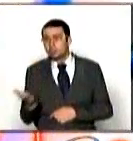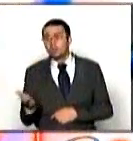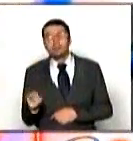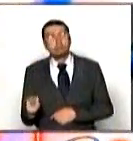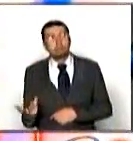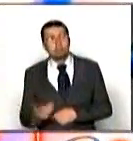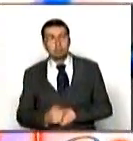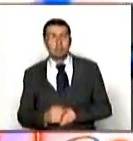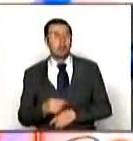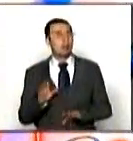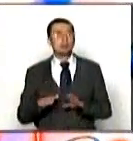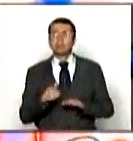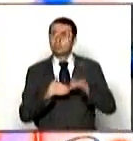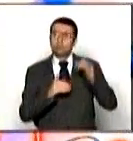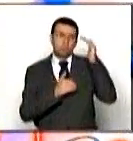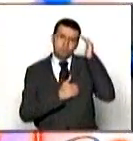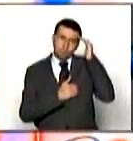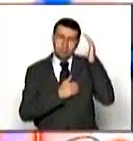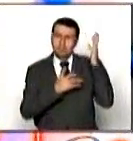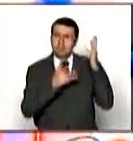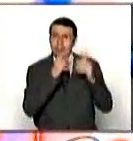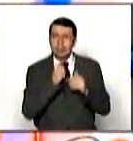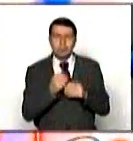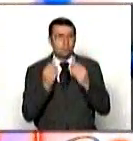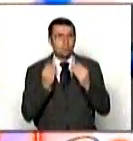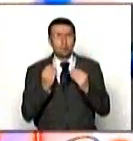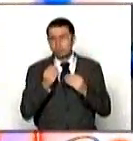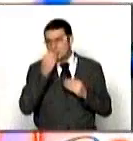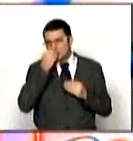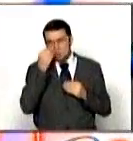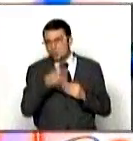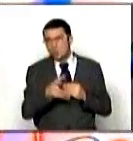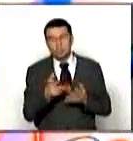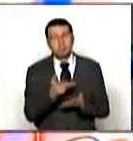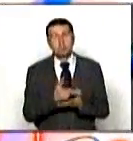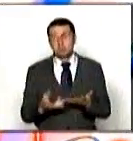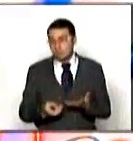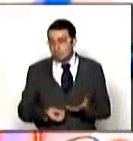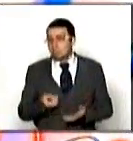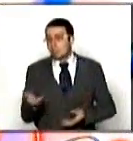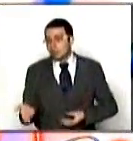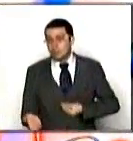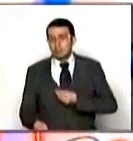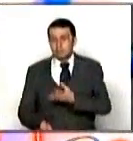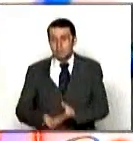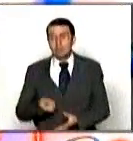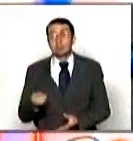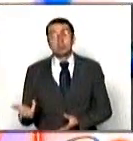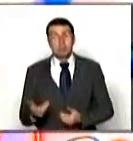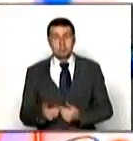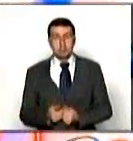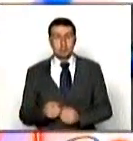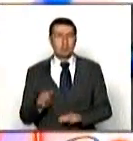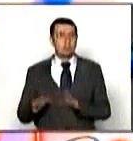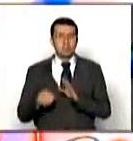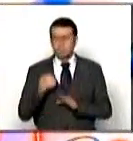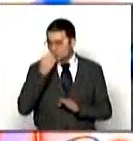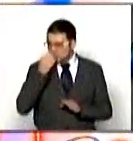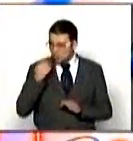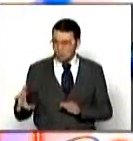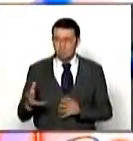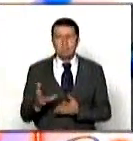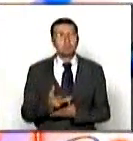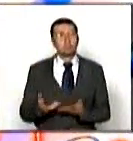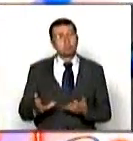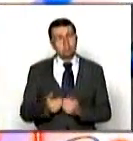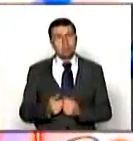conscientes actualmente de la cantidad de basura que le estamos dando a nuestros niños, las loncheras tan terribles, los desayunos tan inadecuados que les suministramos, y con eso lo